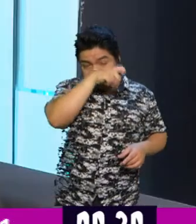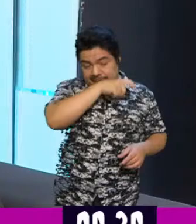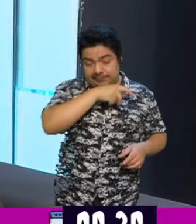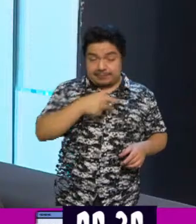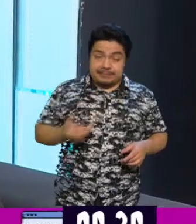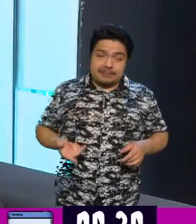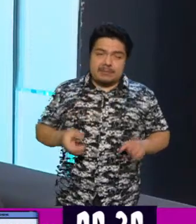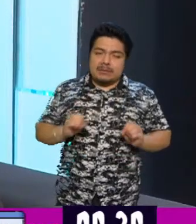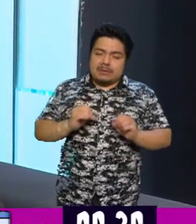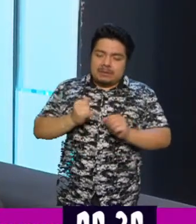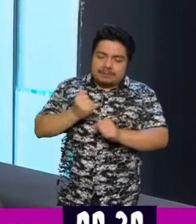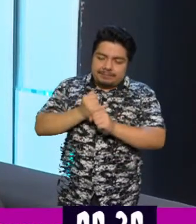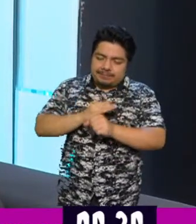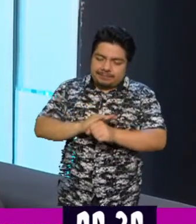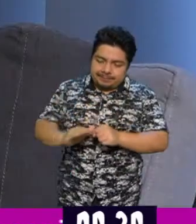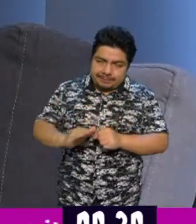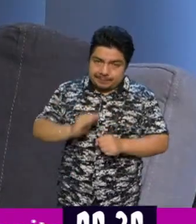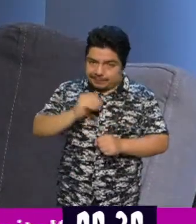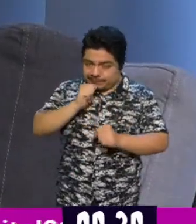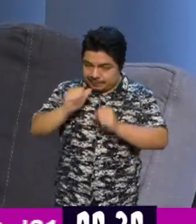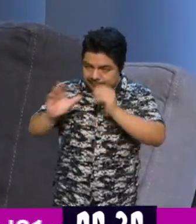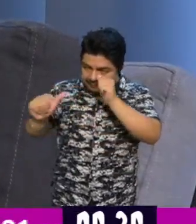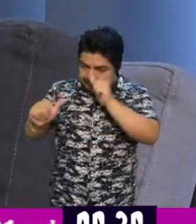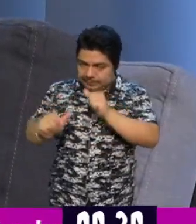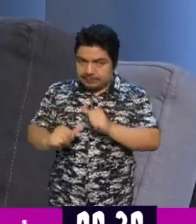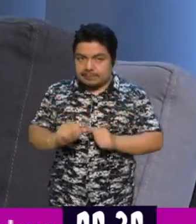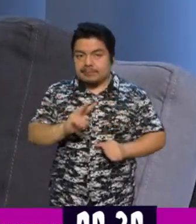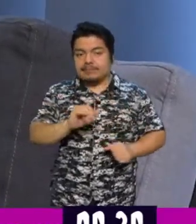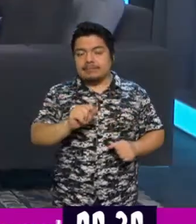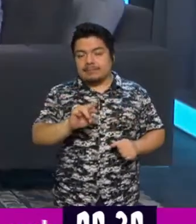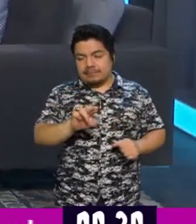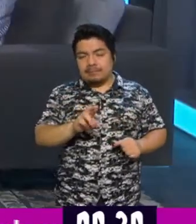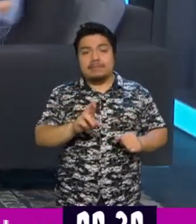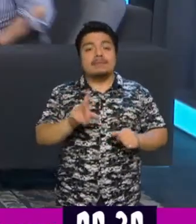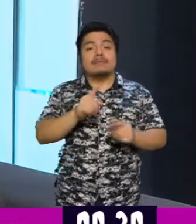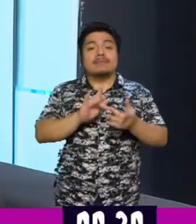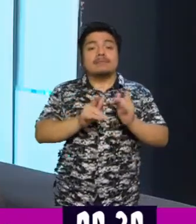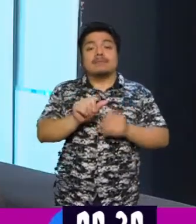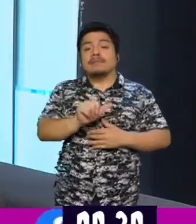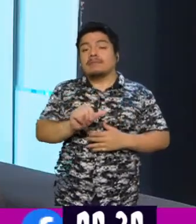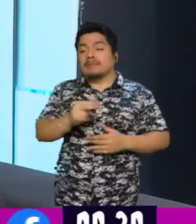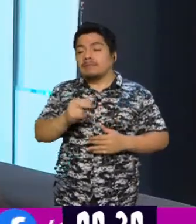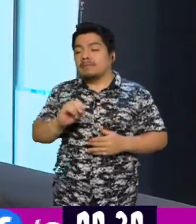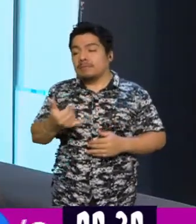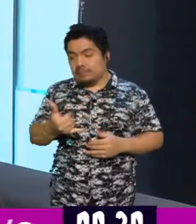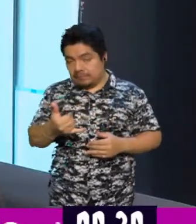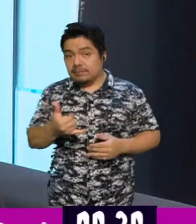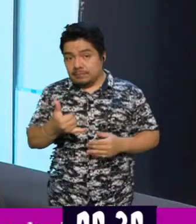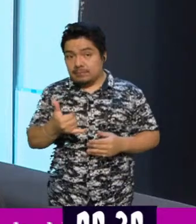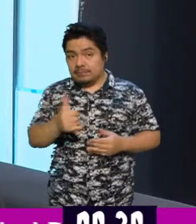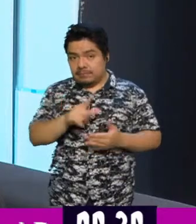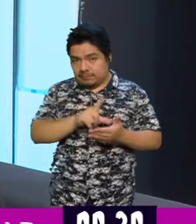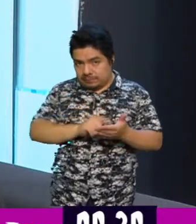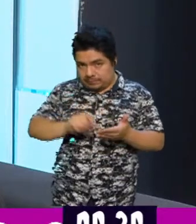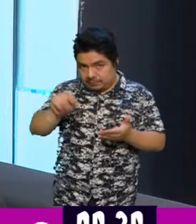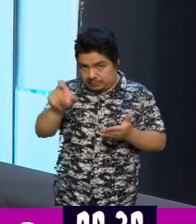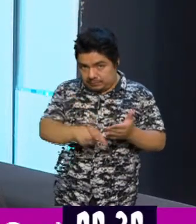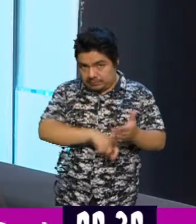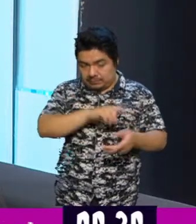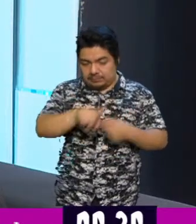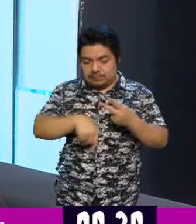o ¿no? imposible. O imposible con ellos, sí. ¿no? Muchas gracias, Víctor. Tus redes sociales. @ronquillo de hoy en la